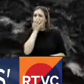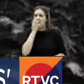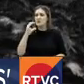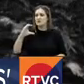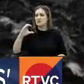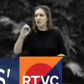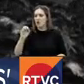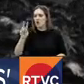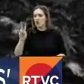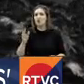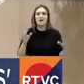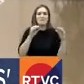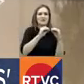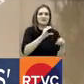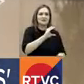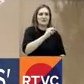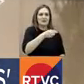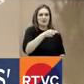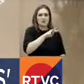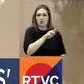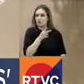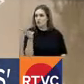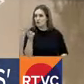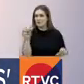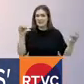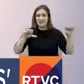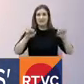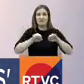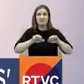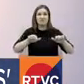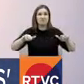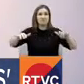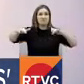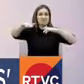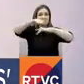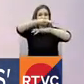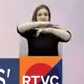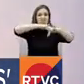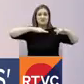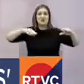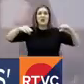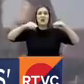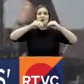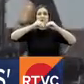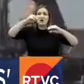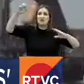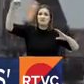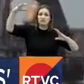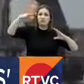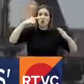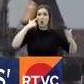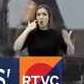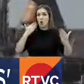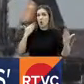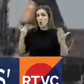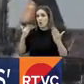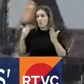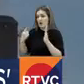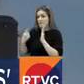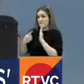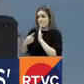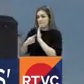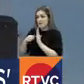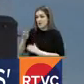presente en mayores concentraciones a nivel atmosférico, comparado con la bisagra temporal entre 1850 y 1900, plena